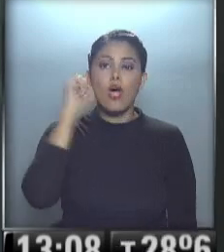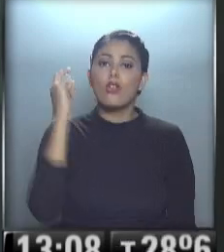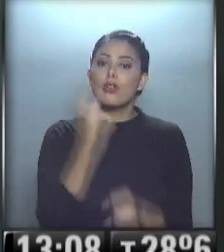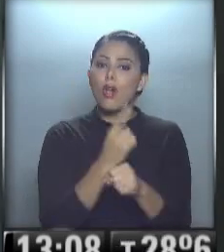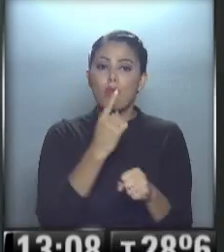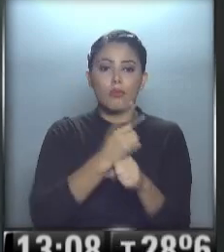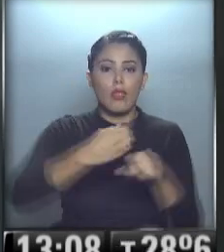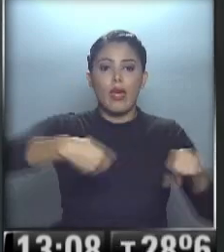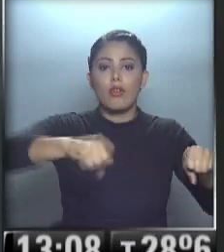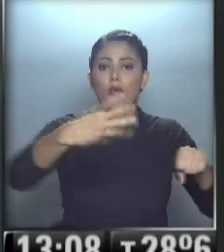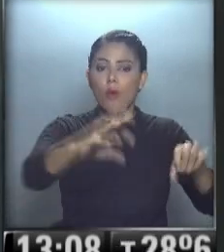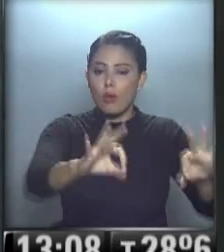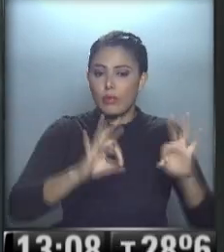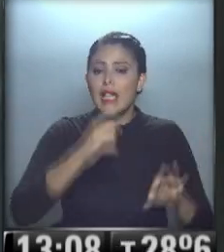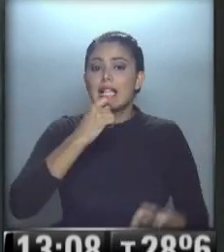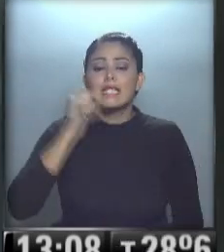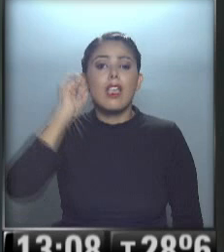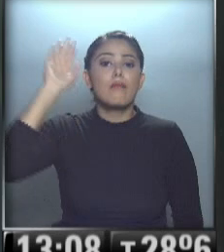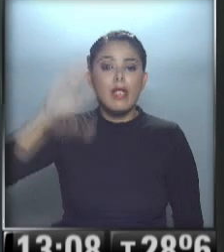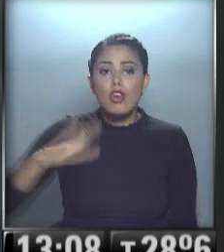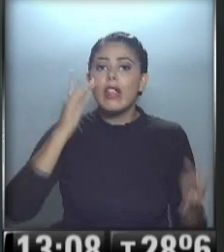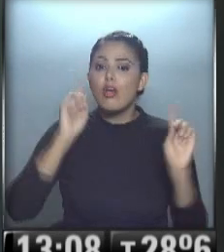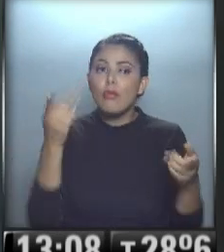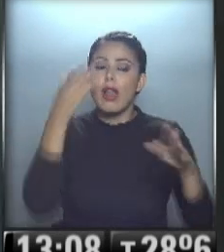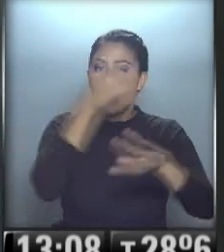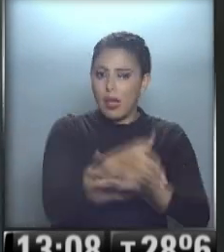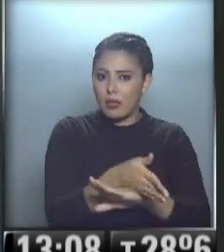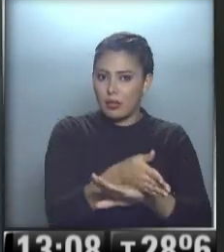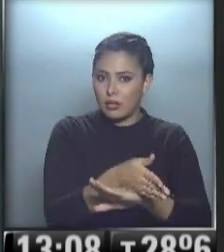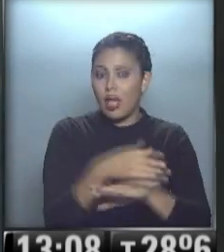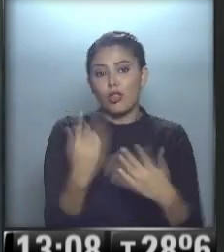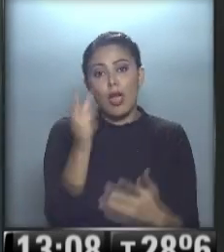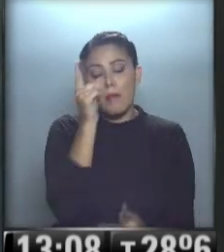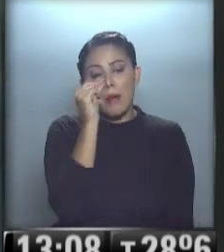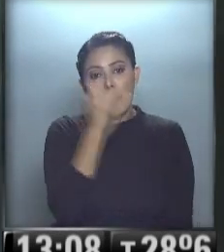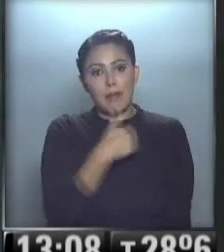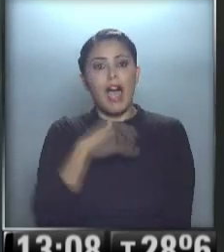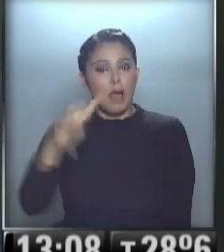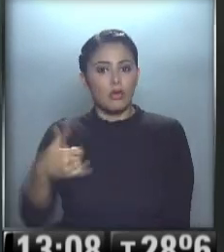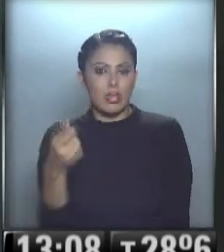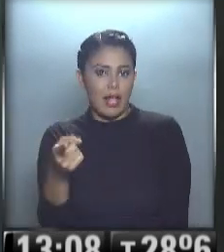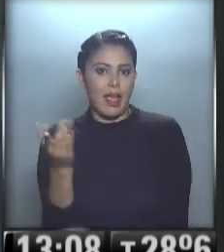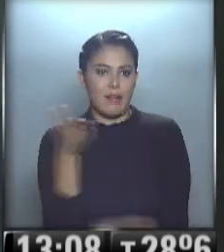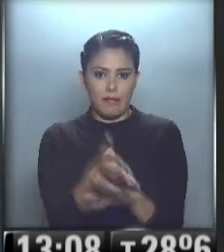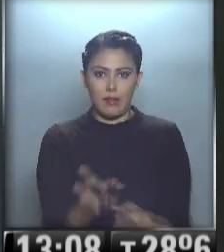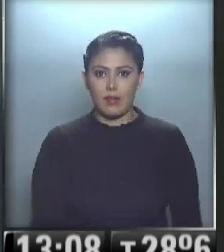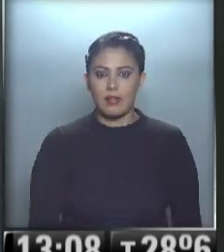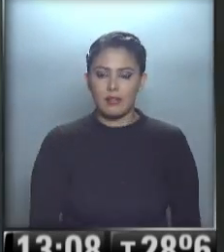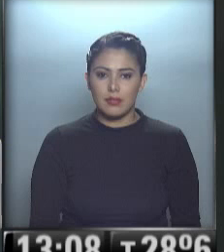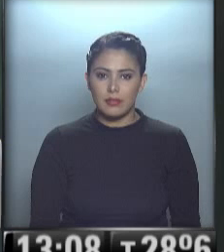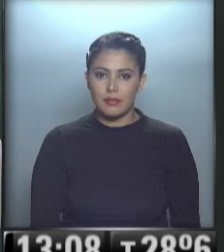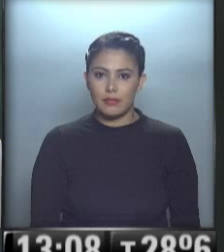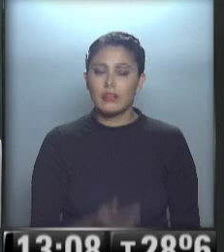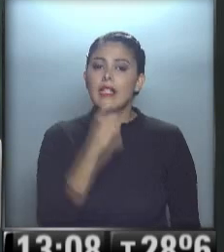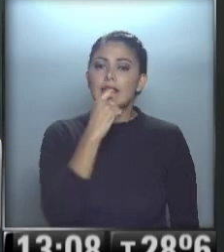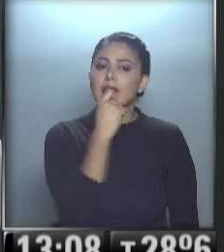cuatriciclos Y si hay un menor que ingresa con un cuatriciclo hay un padre que autorizó ese uso del cuatriciclo Por